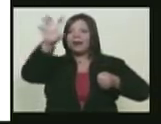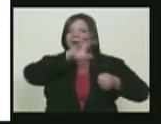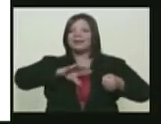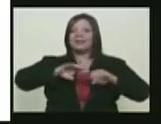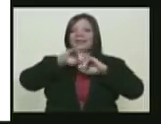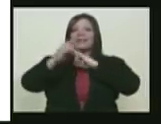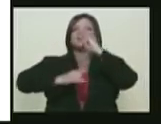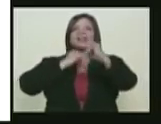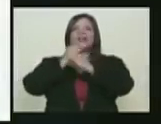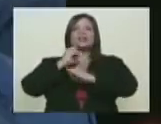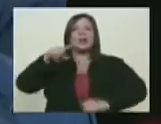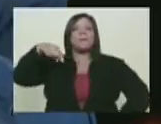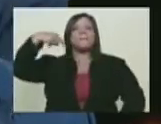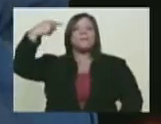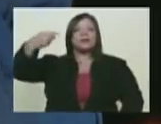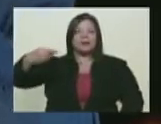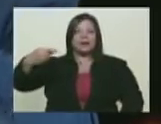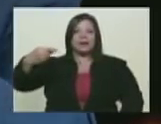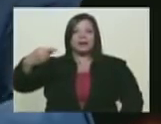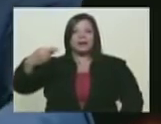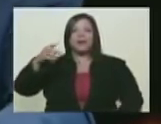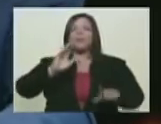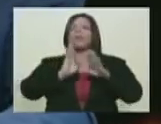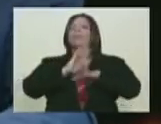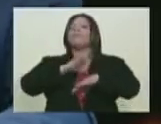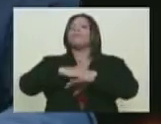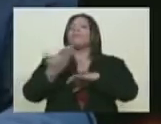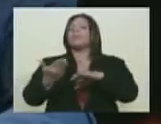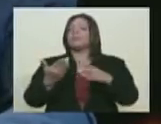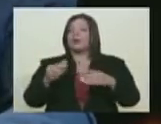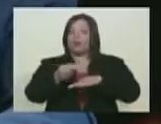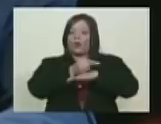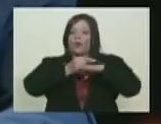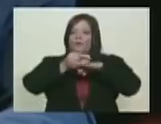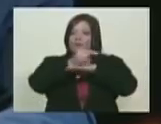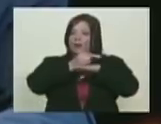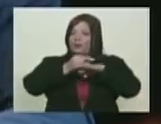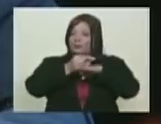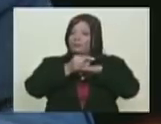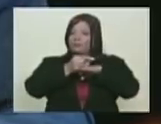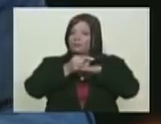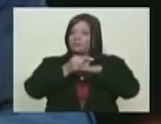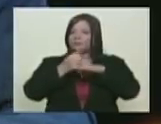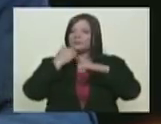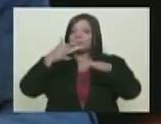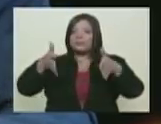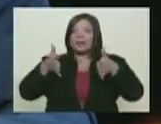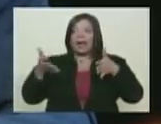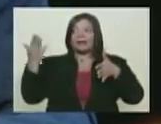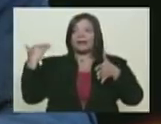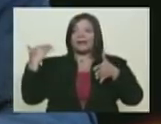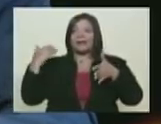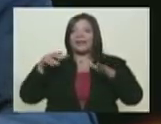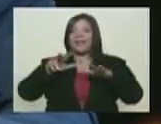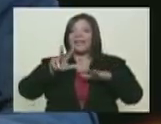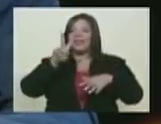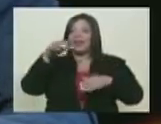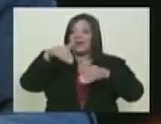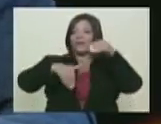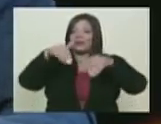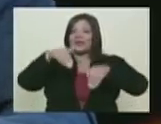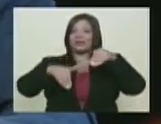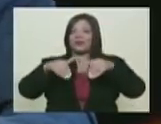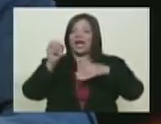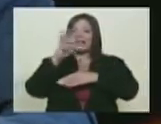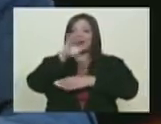de mañana, Paco Ignacio. ¿Por qué? Un gobierno que acaba de ganar dos elecciones, la